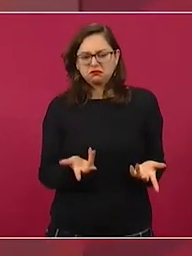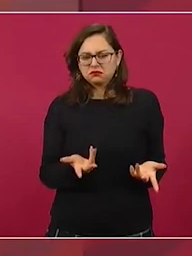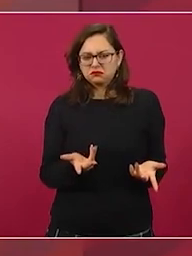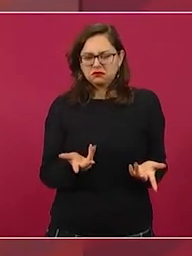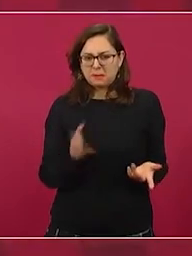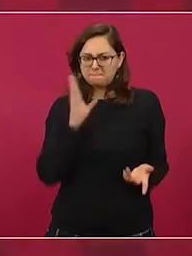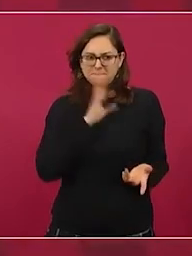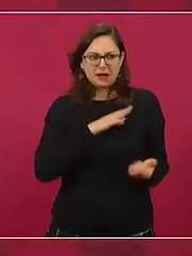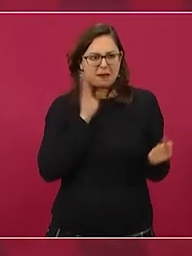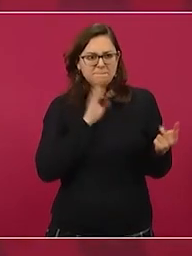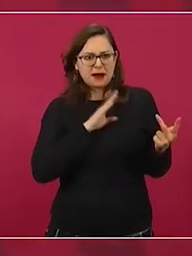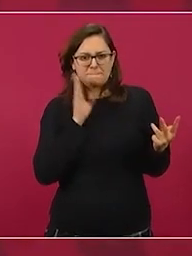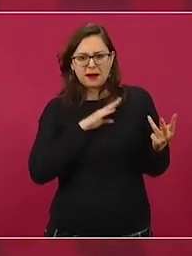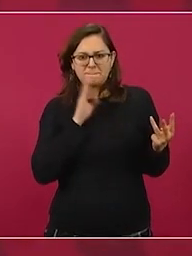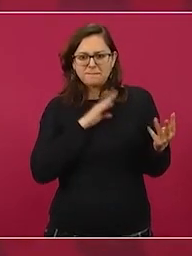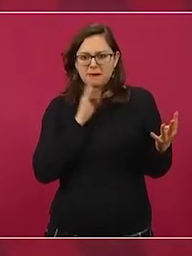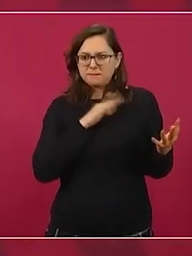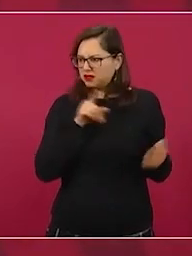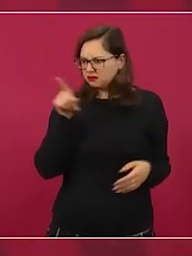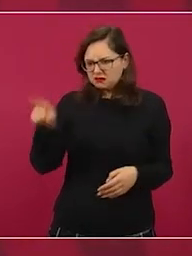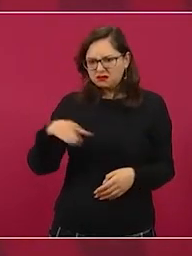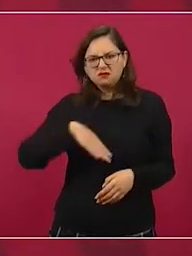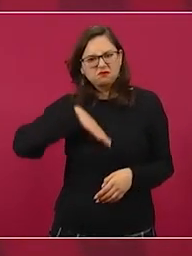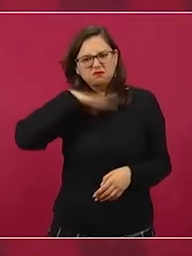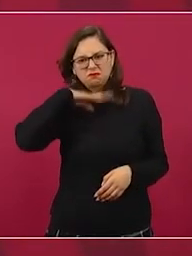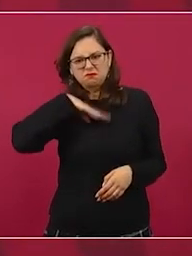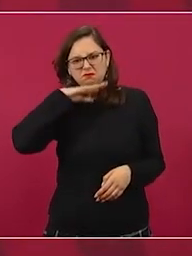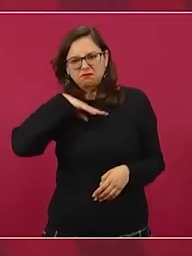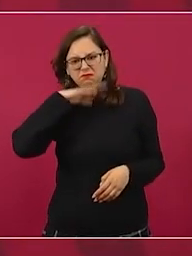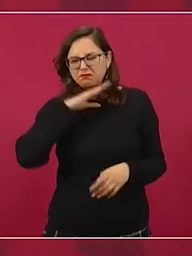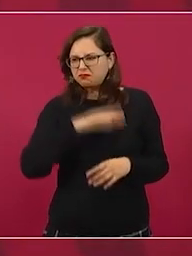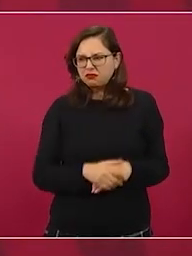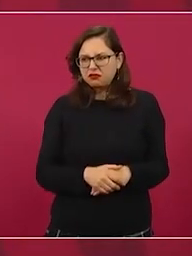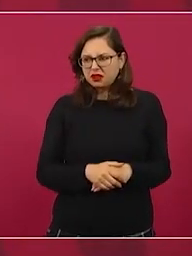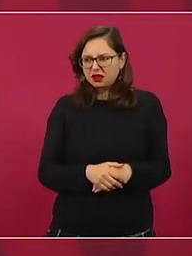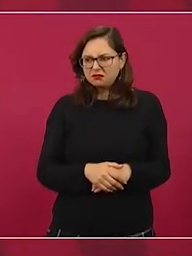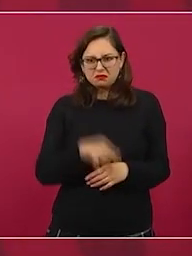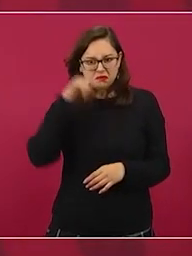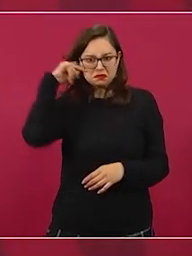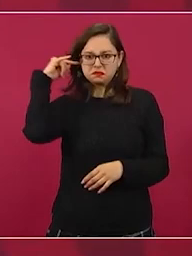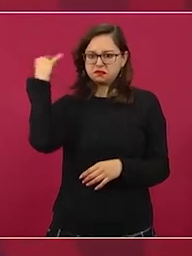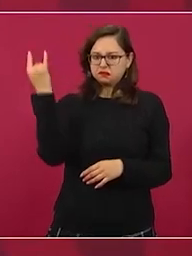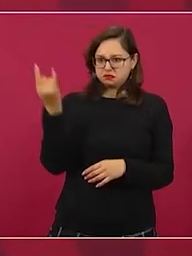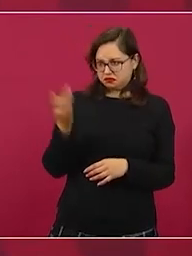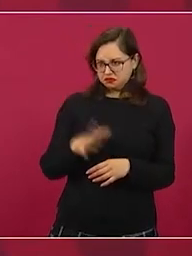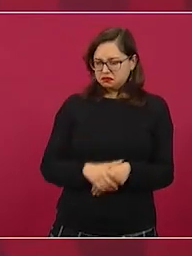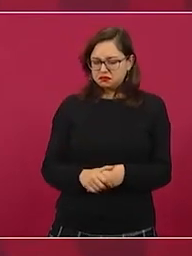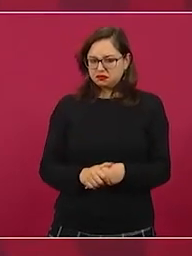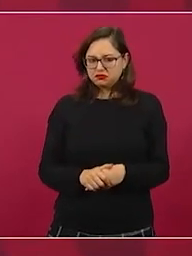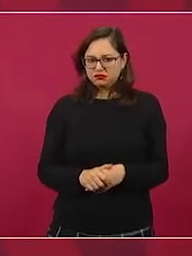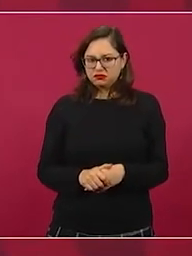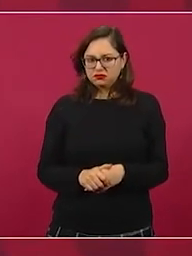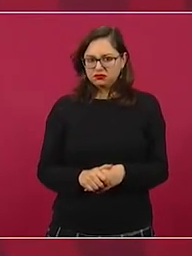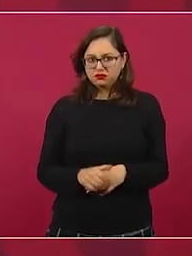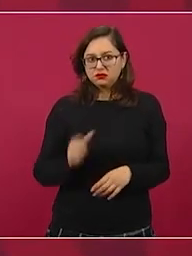¿Nunca te dijo nadie de que